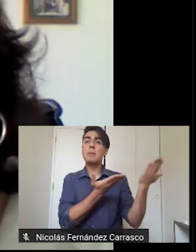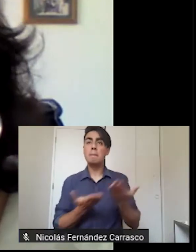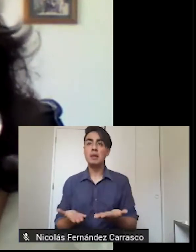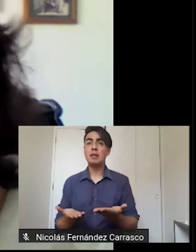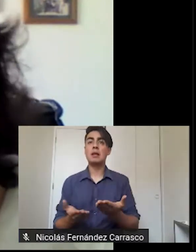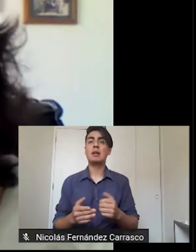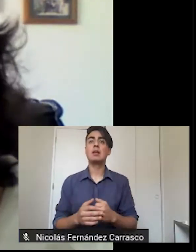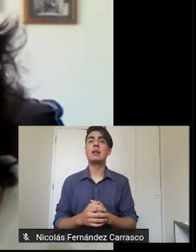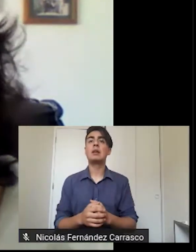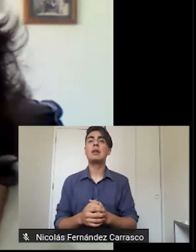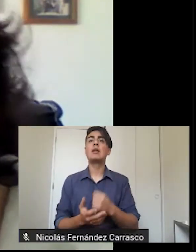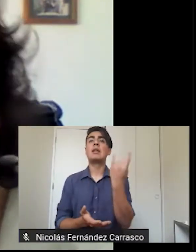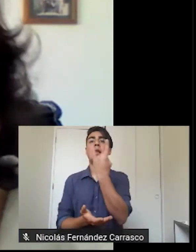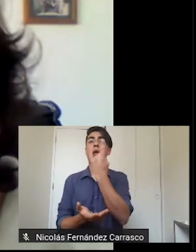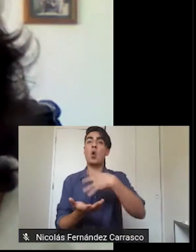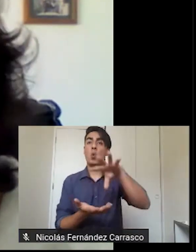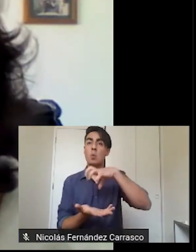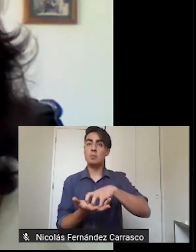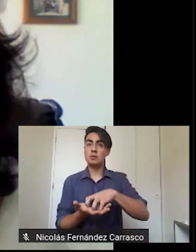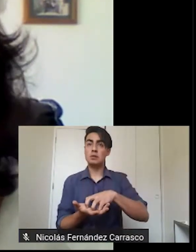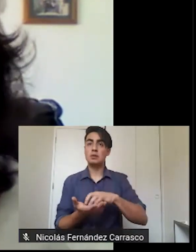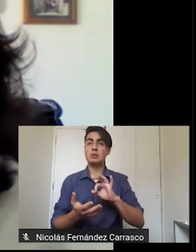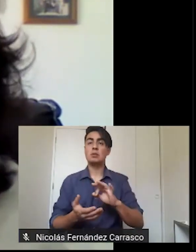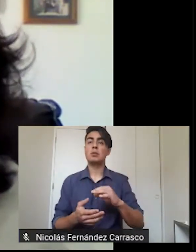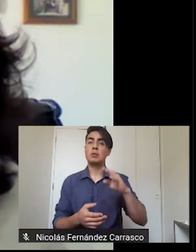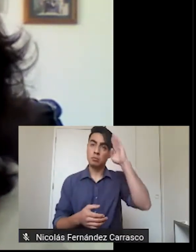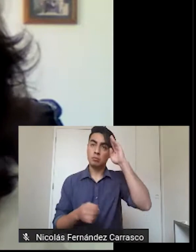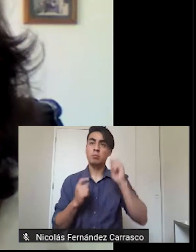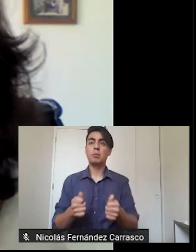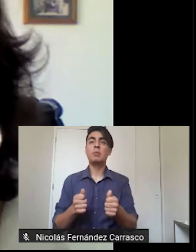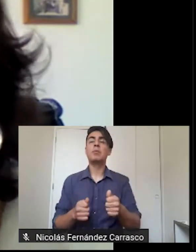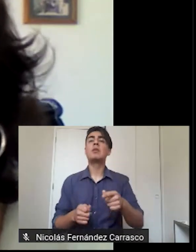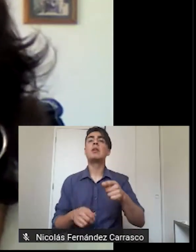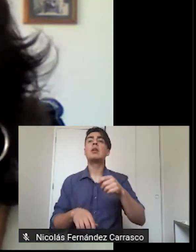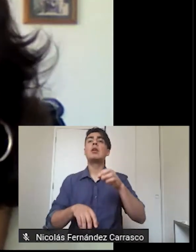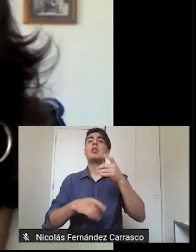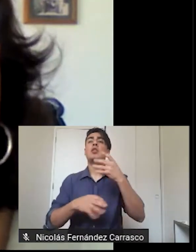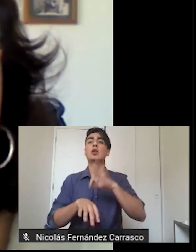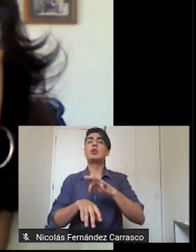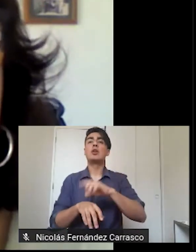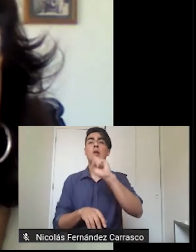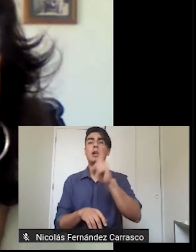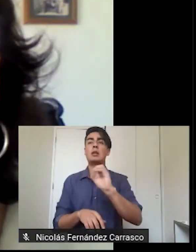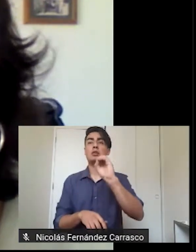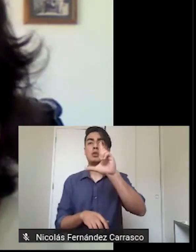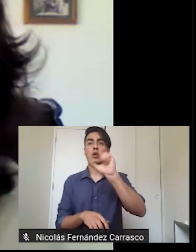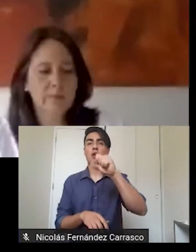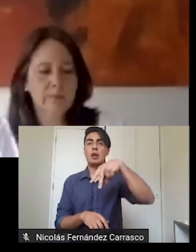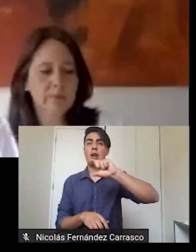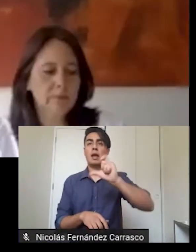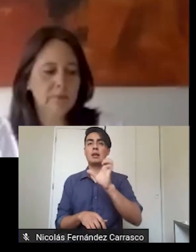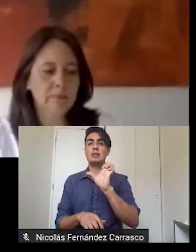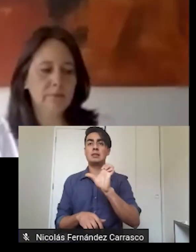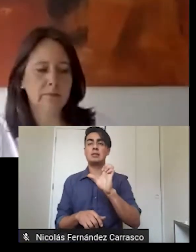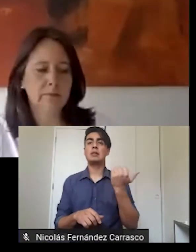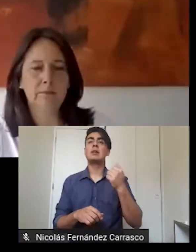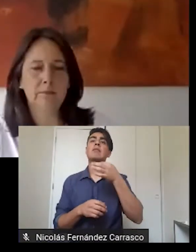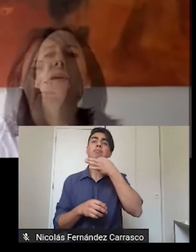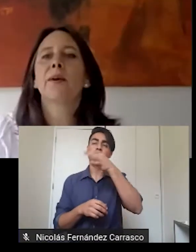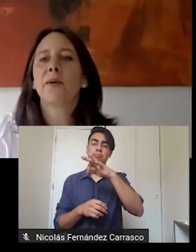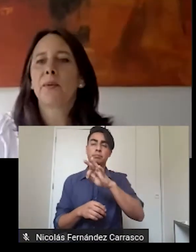Educación de la Universidad Metropolitana de Ciencias de Educación, doctora Solange Tenorio Eitel, a dirigir unas palabras de bienvenida.